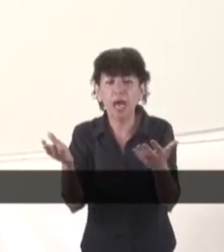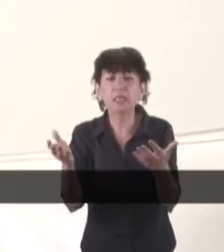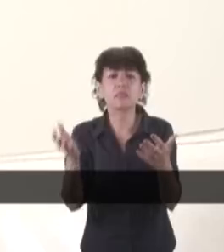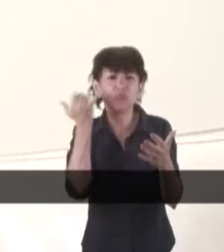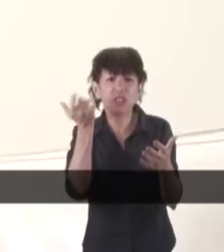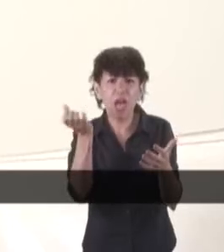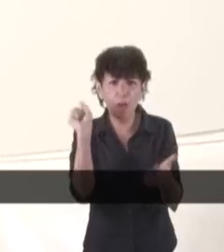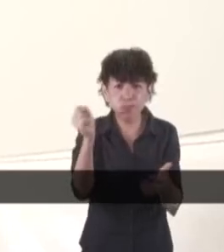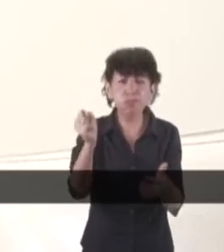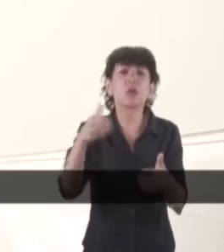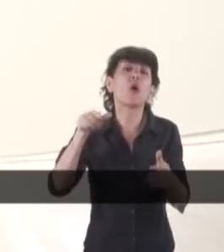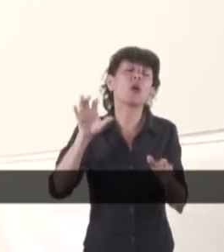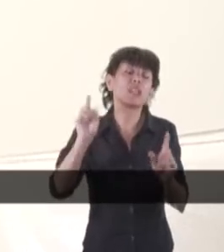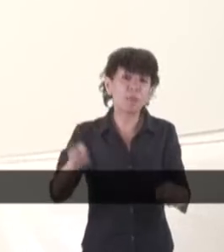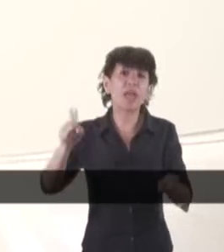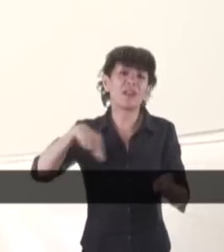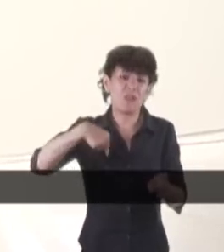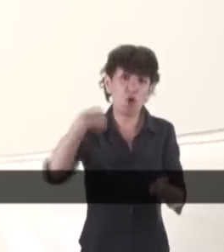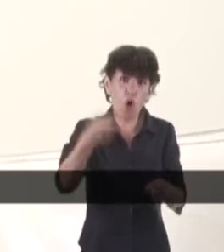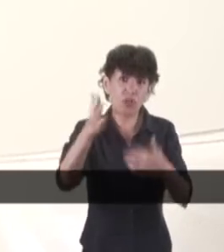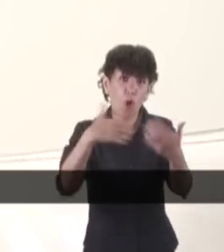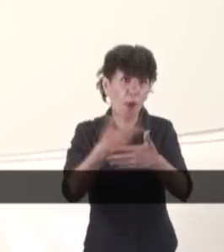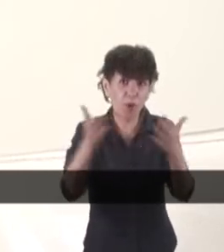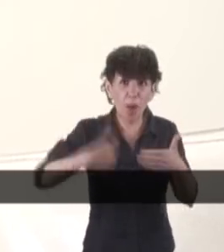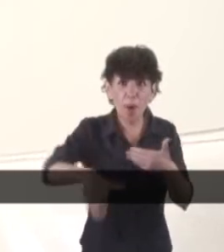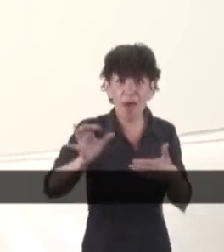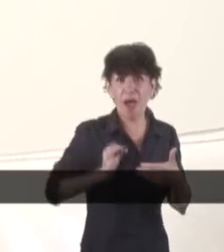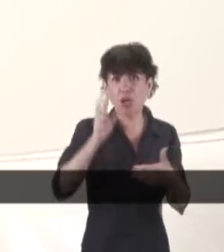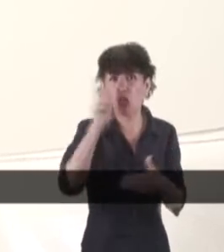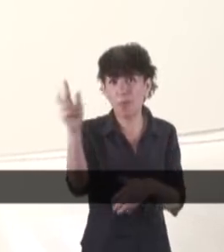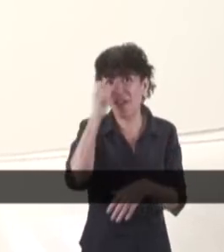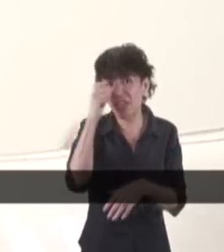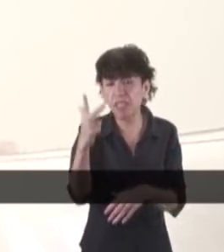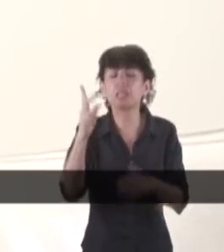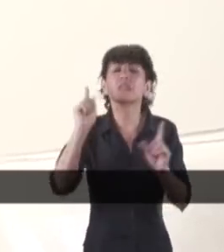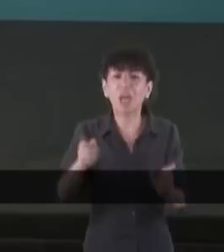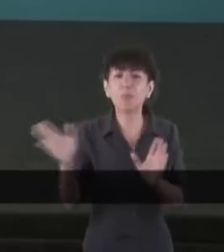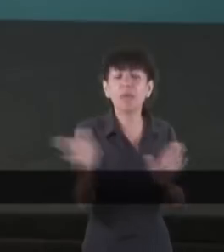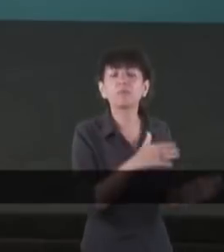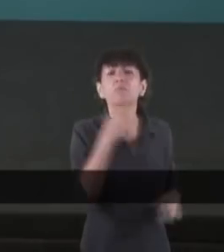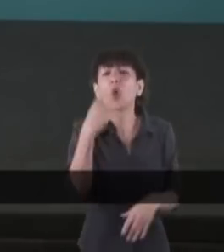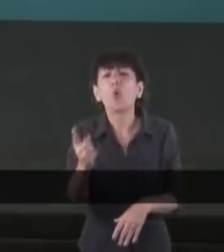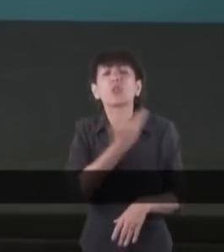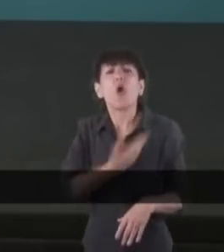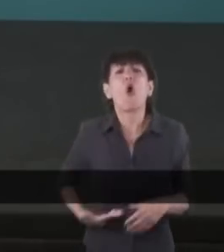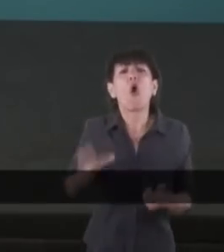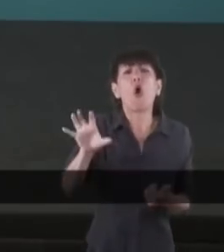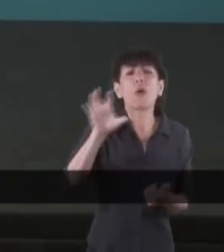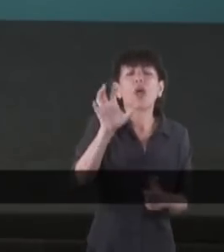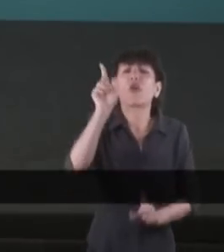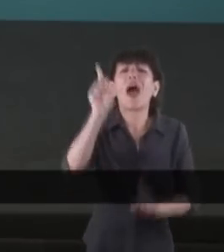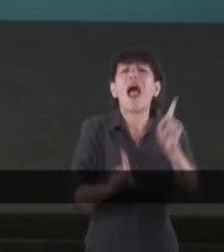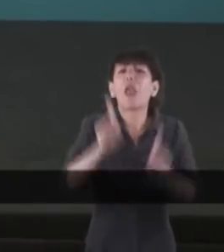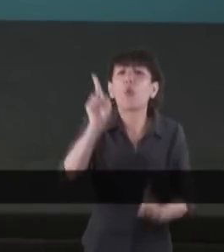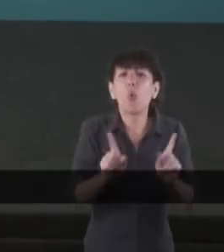en el año 2023? Y por otro lado, preguntarle si algunos gobernadores que no manifestaron claramente un posicionamiento